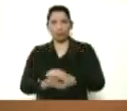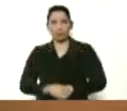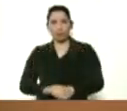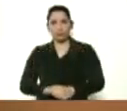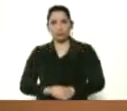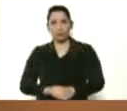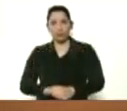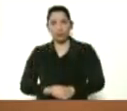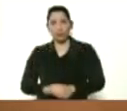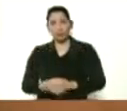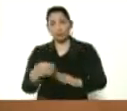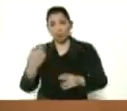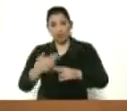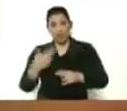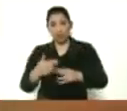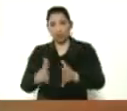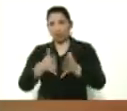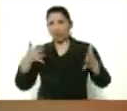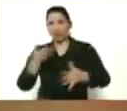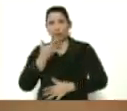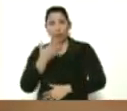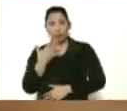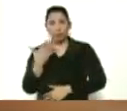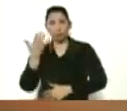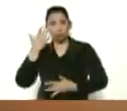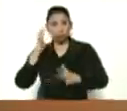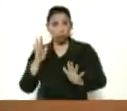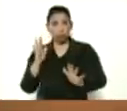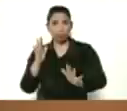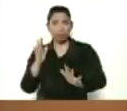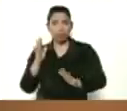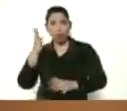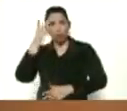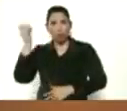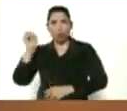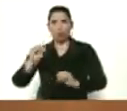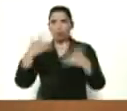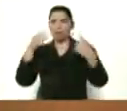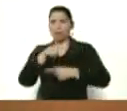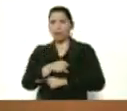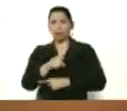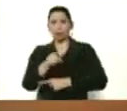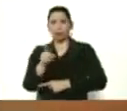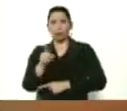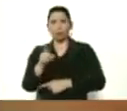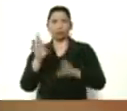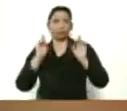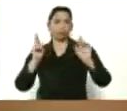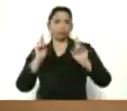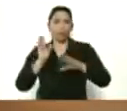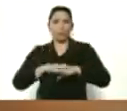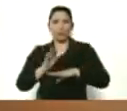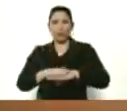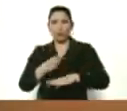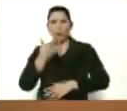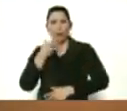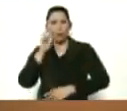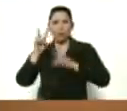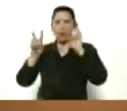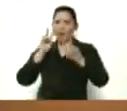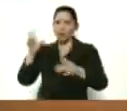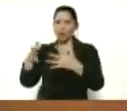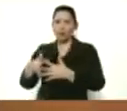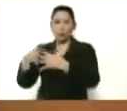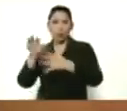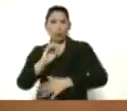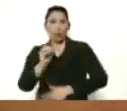El riesgo es que se presenten situaciones, Dios nos libre de ellas, estamos seguros que no va a ocurrir, situaciones como las que estamos viendo en Estados